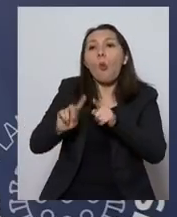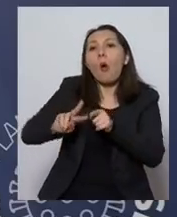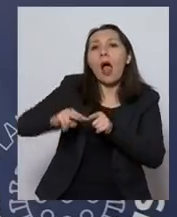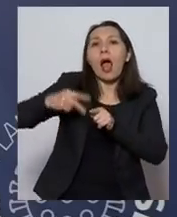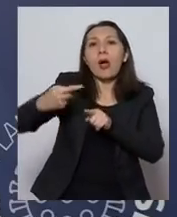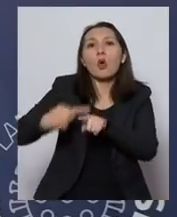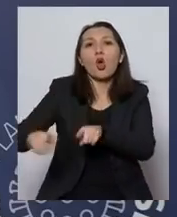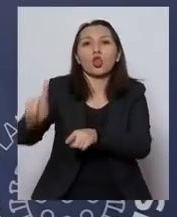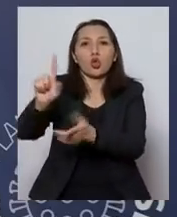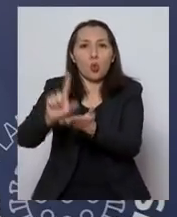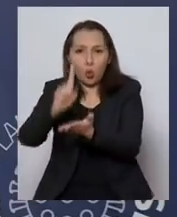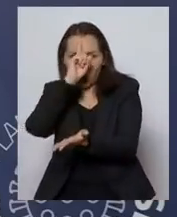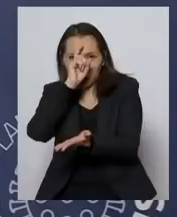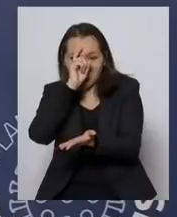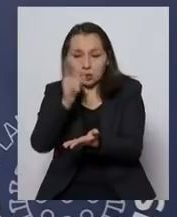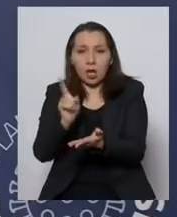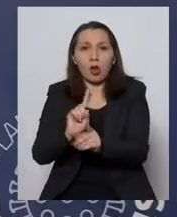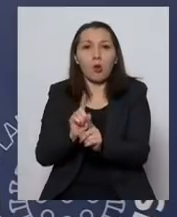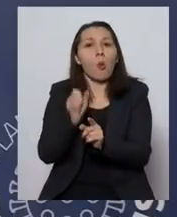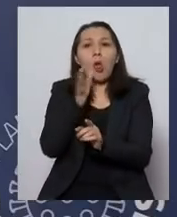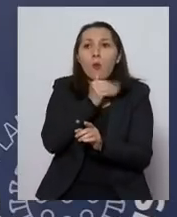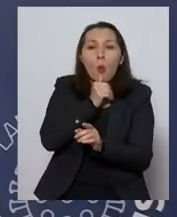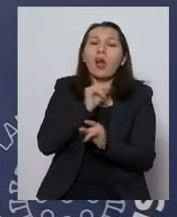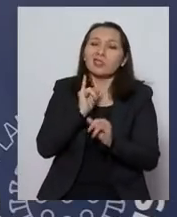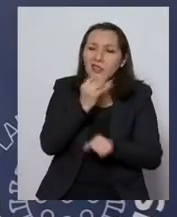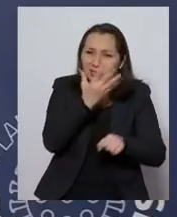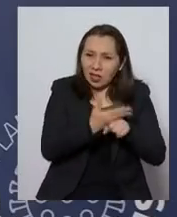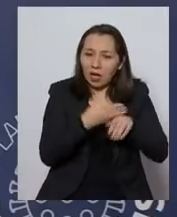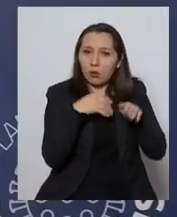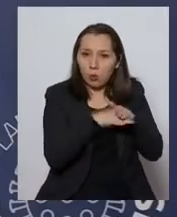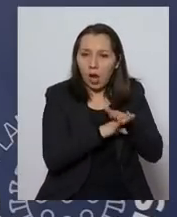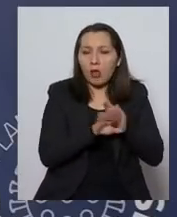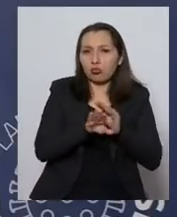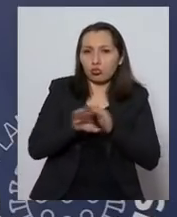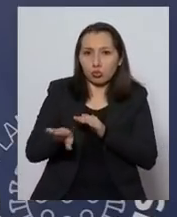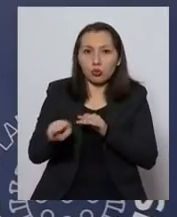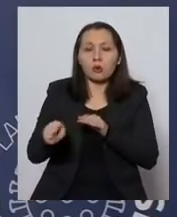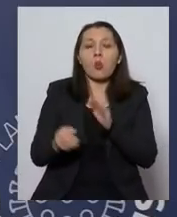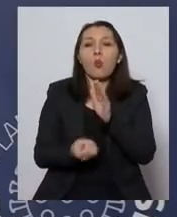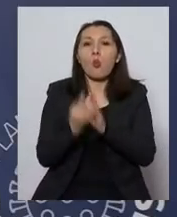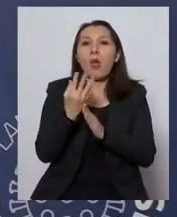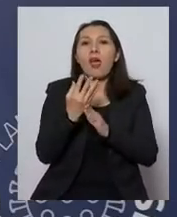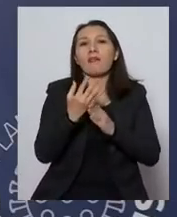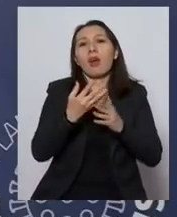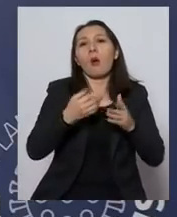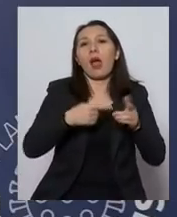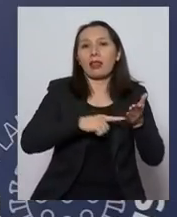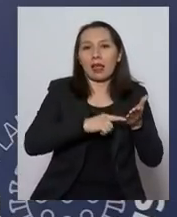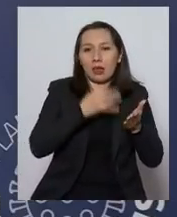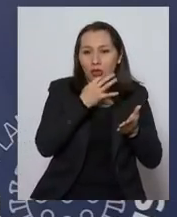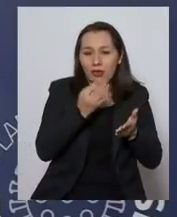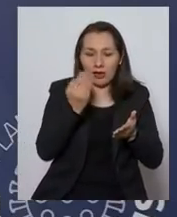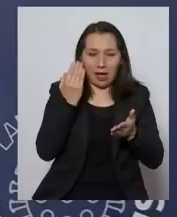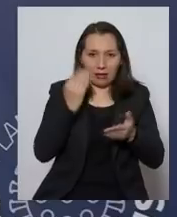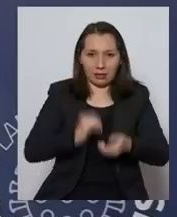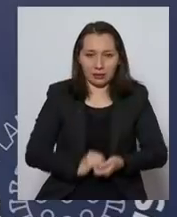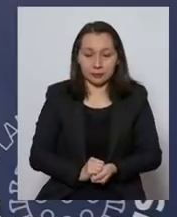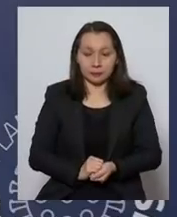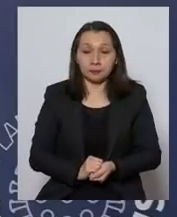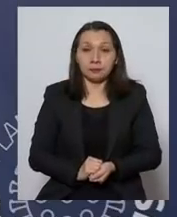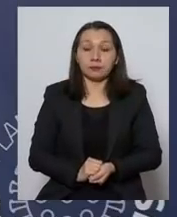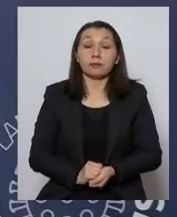a un respaldo de ventilación mecánica o esta nueva técnica que he mencionado.